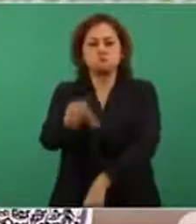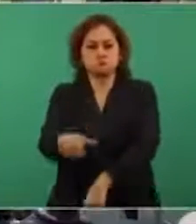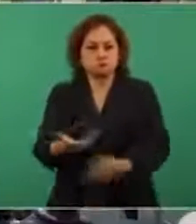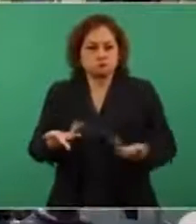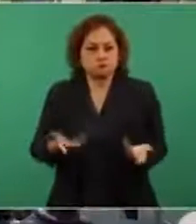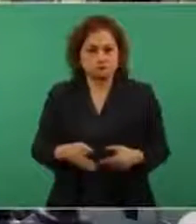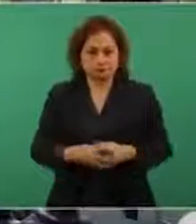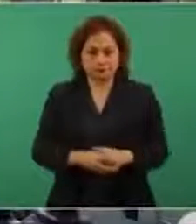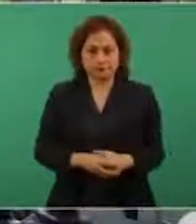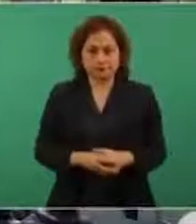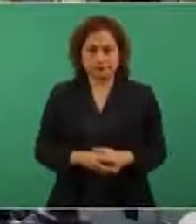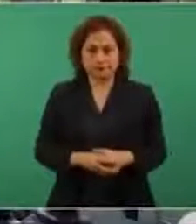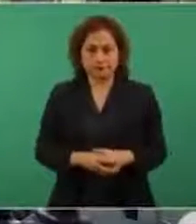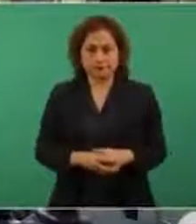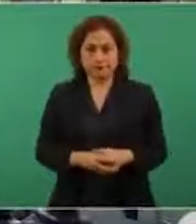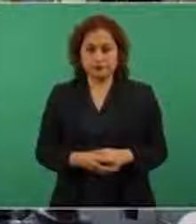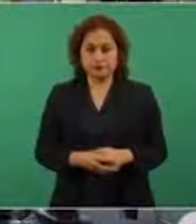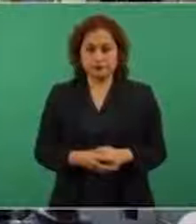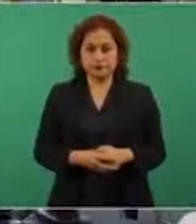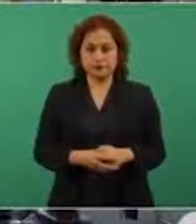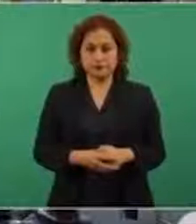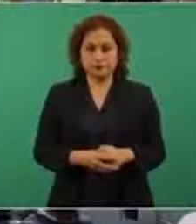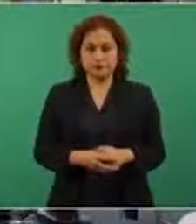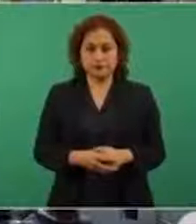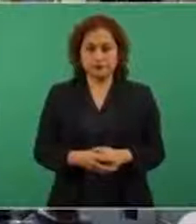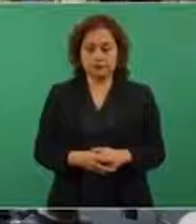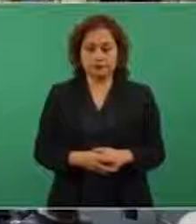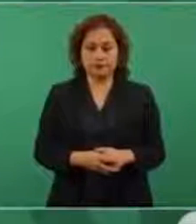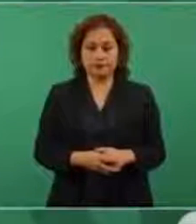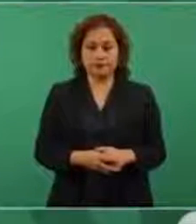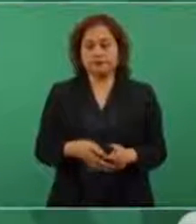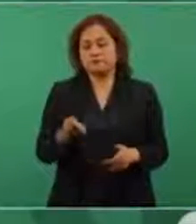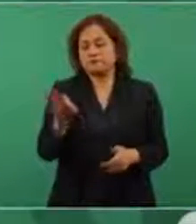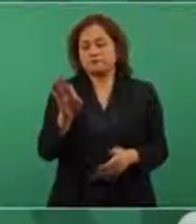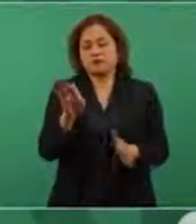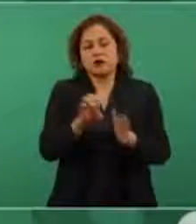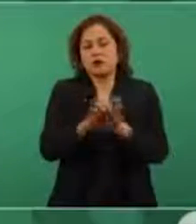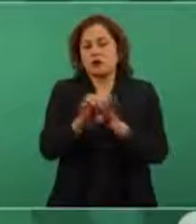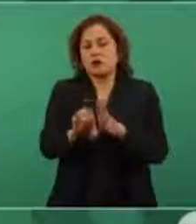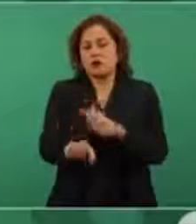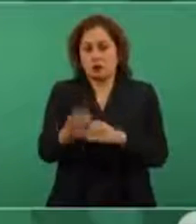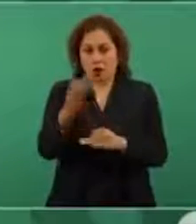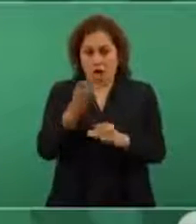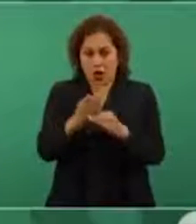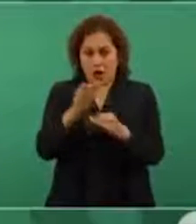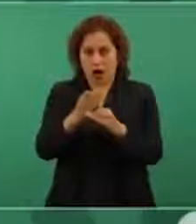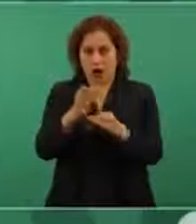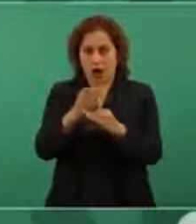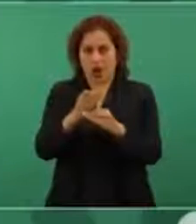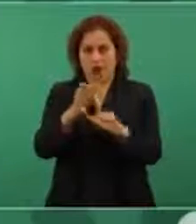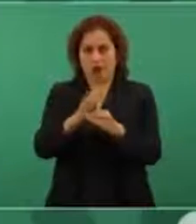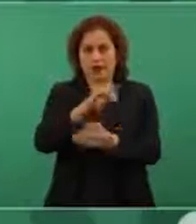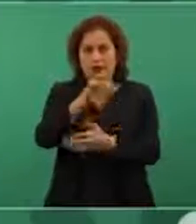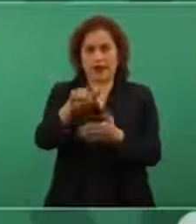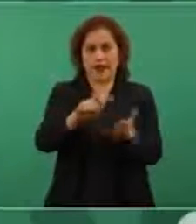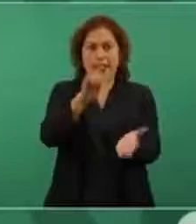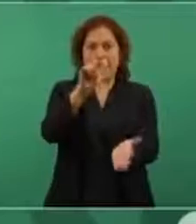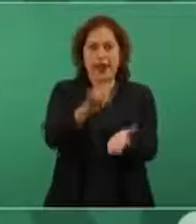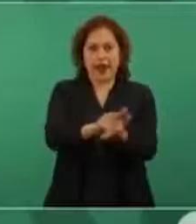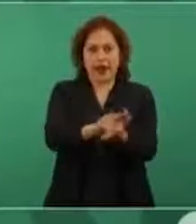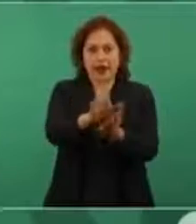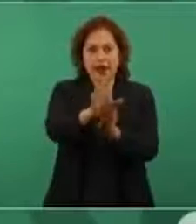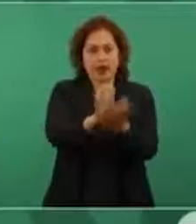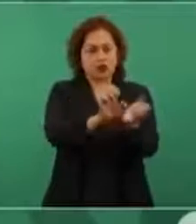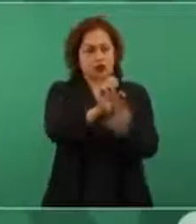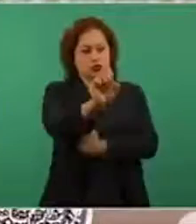Si mandamos una reforma a la Constitución que requiere 2/3 partes